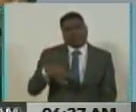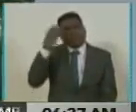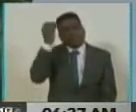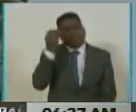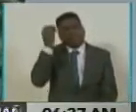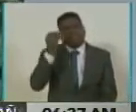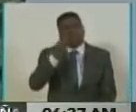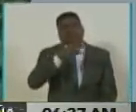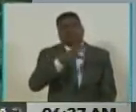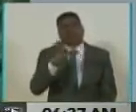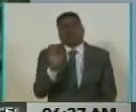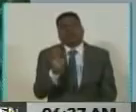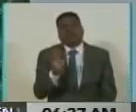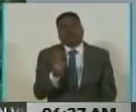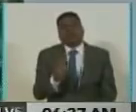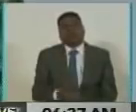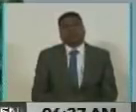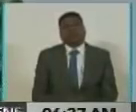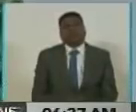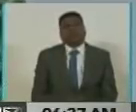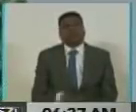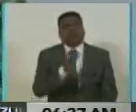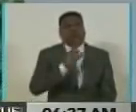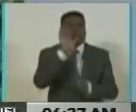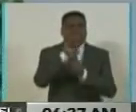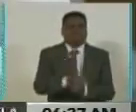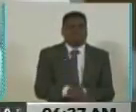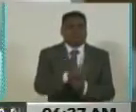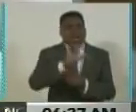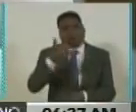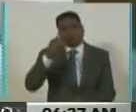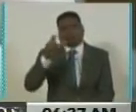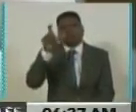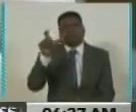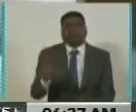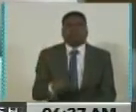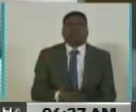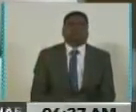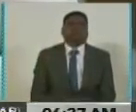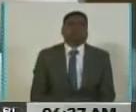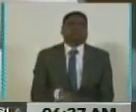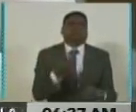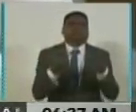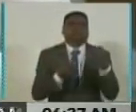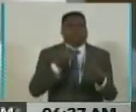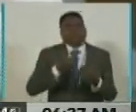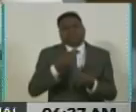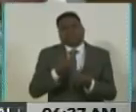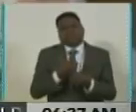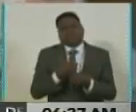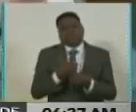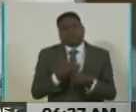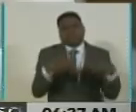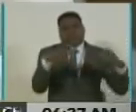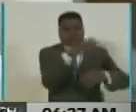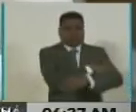la ciudadanía y no en destruir, al contrario. Ahora, ¿cómo tiene que ser, digamos, la postura de algunos personajes, tanto de la oposición